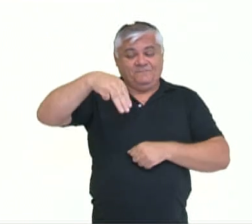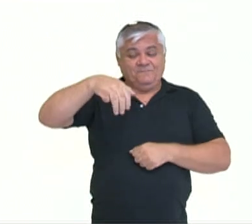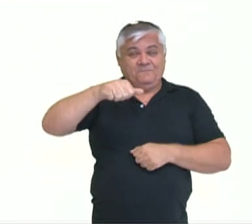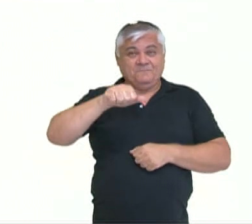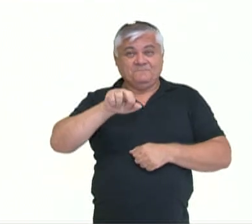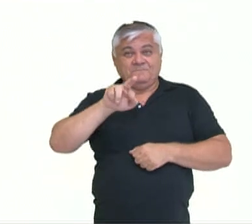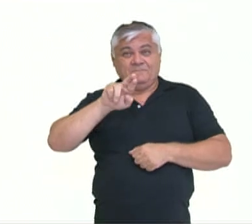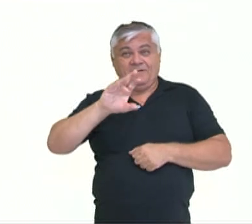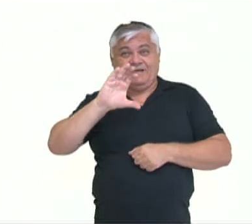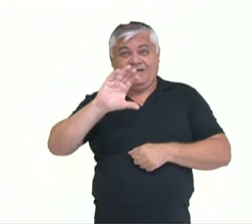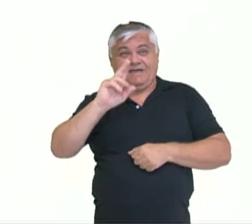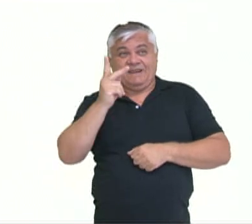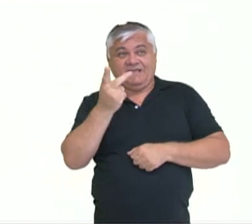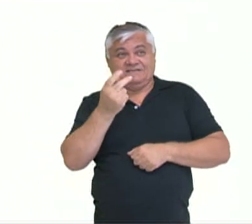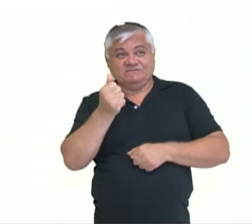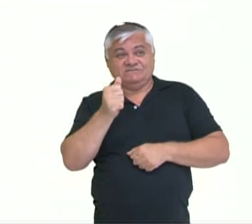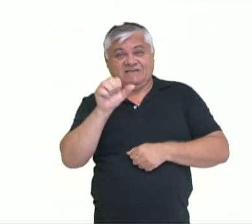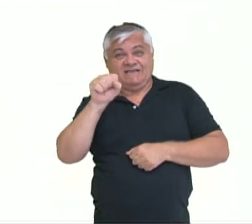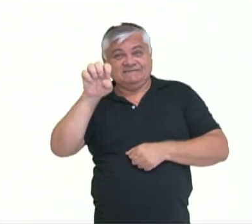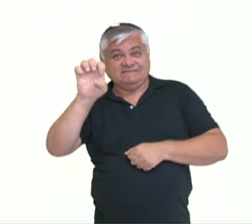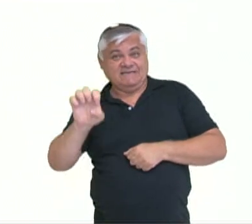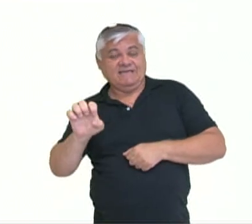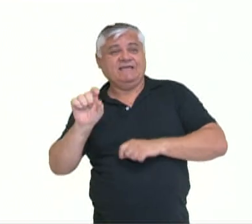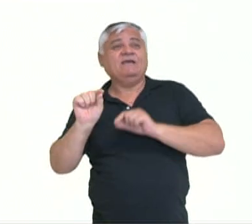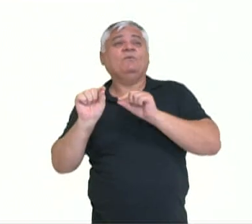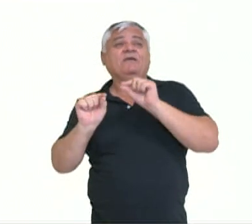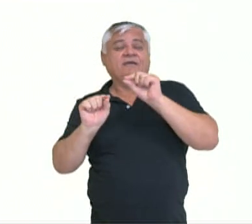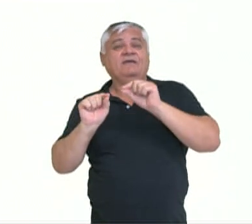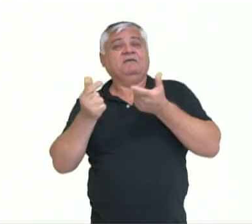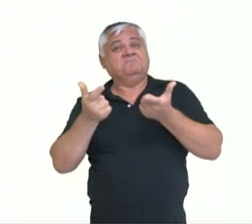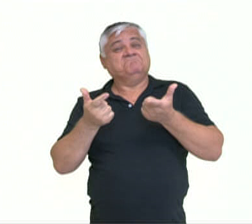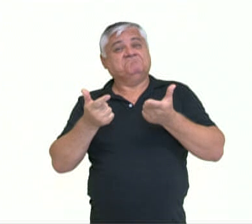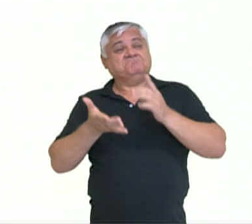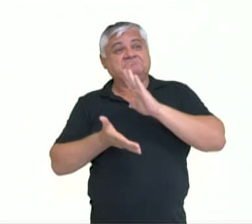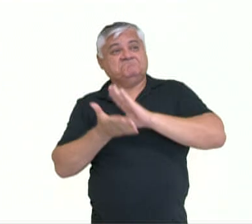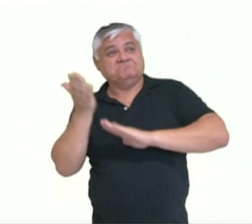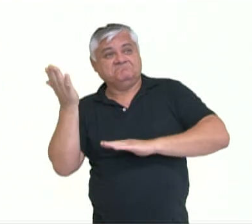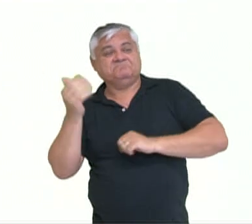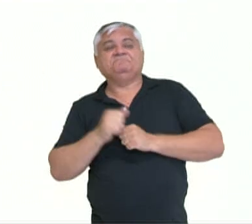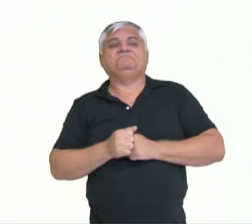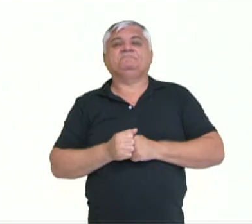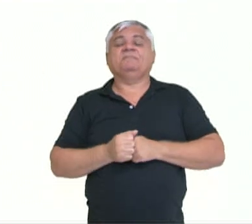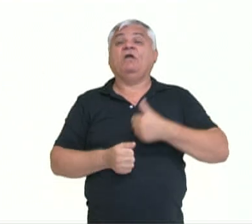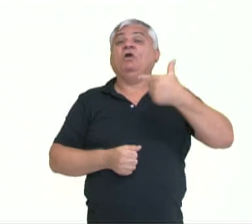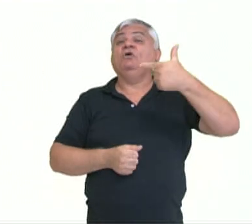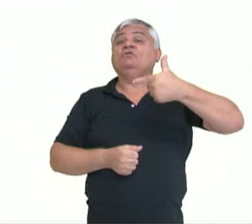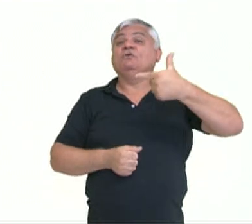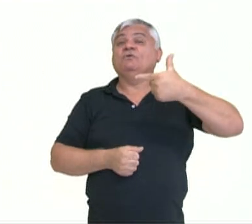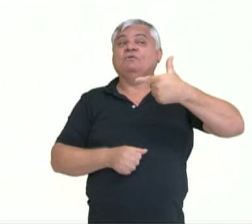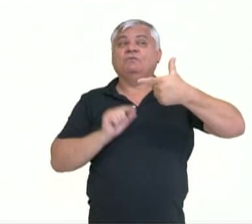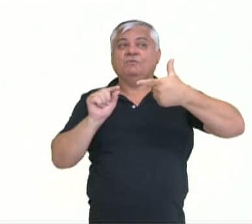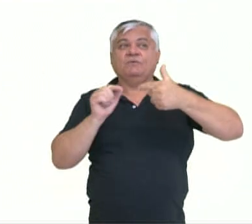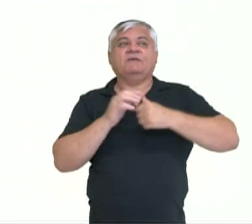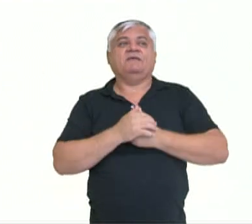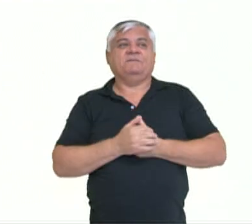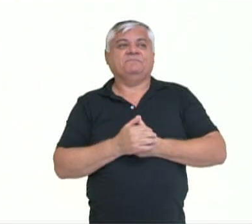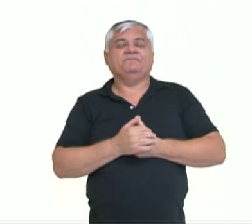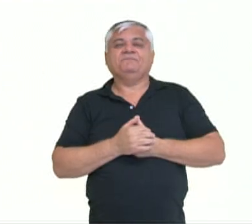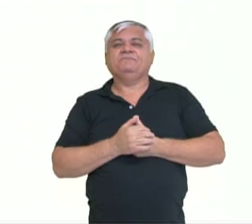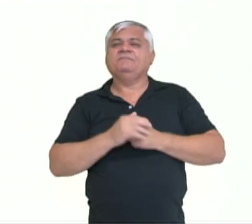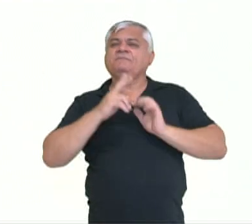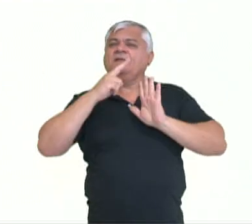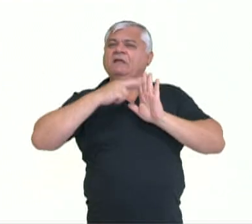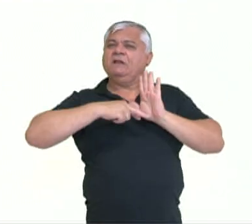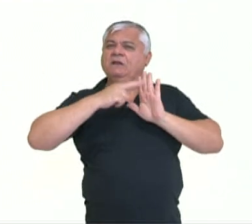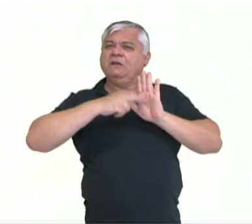voltar. Elija aí uma das opções. En la 2, lee los versos, volar